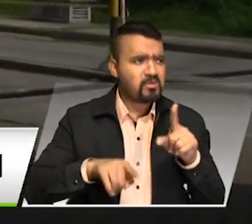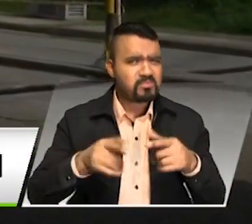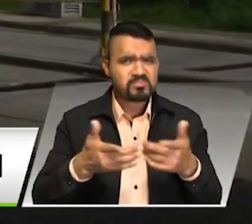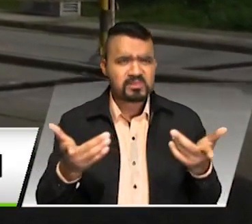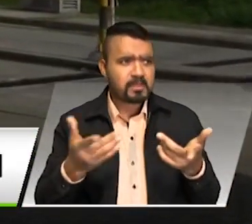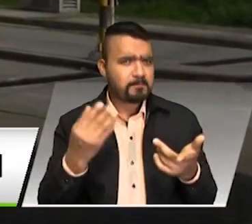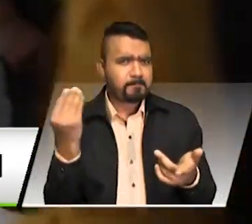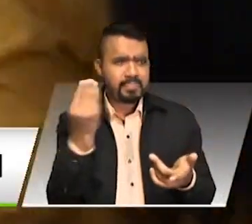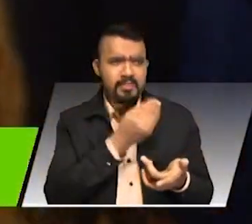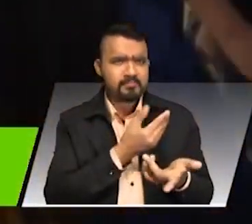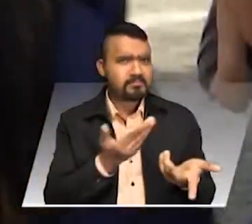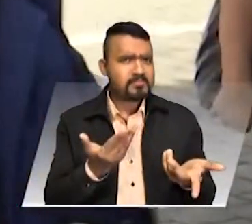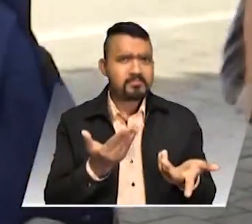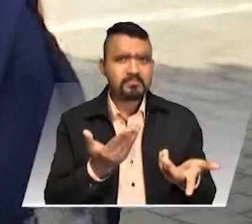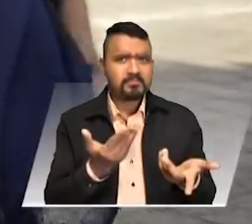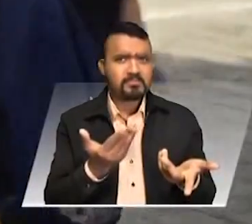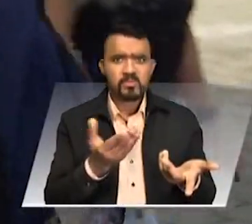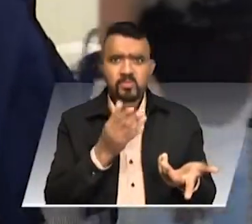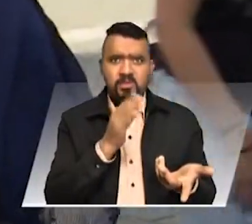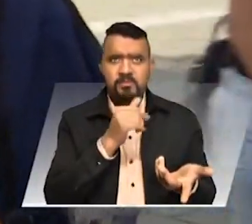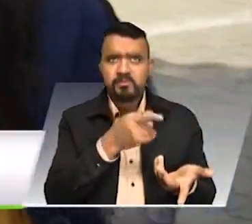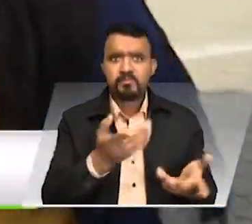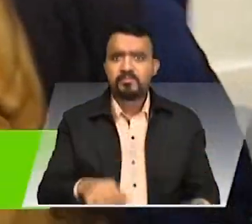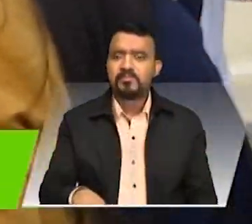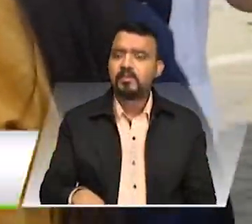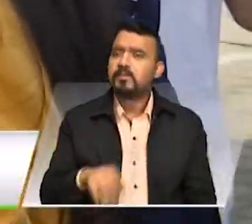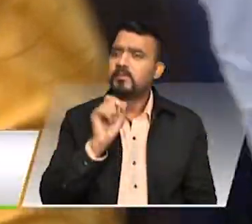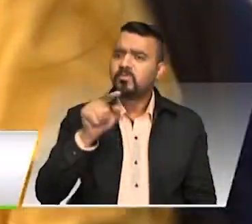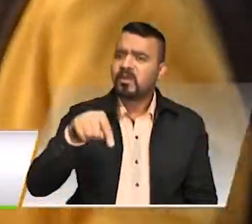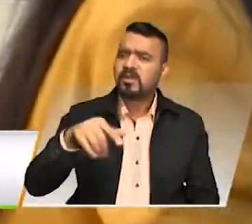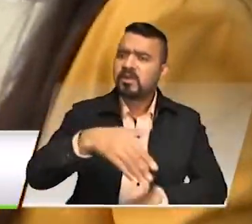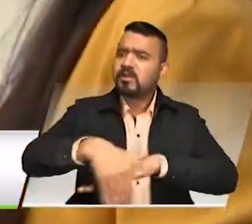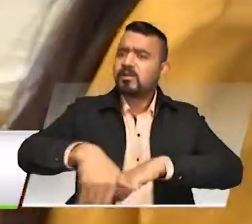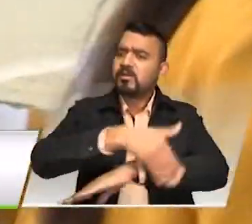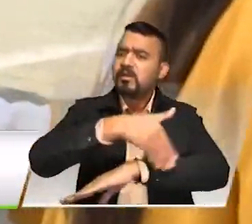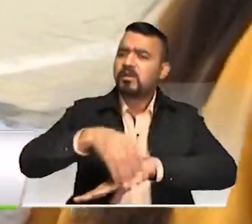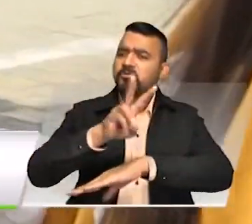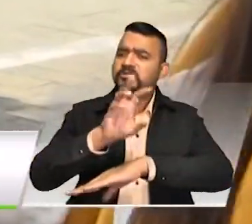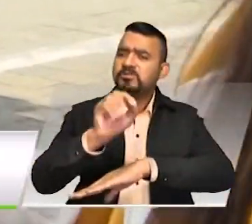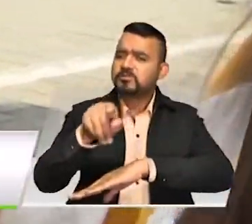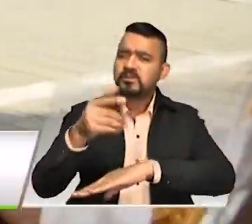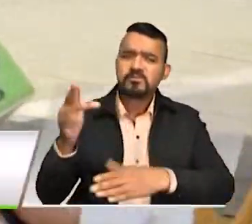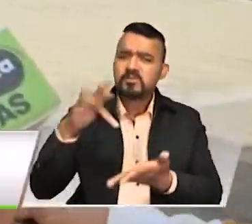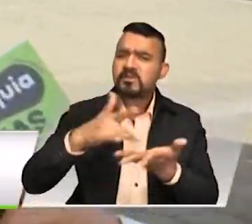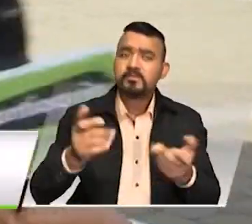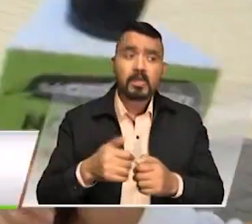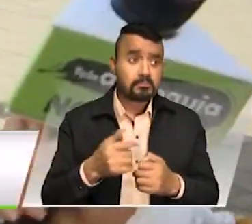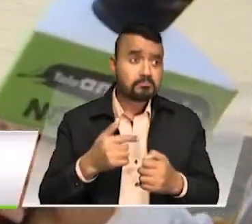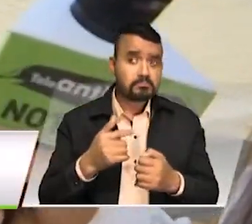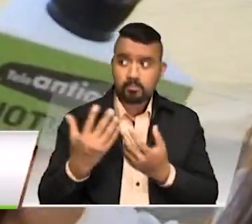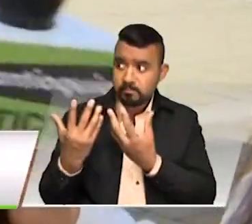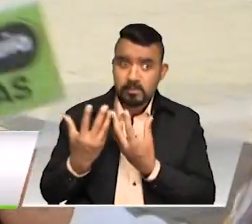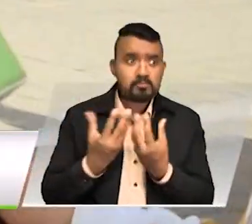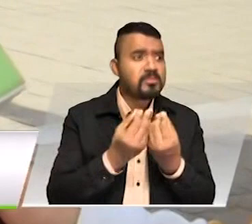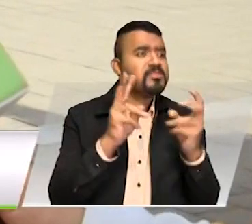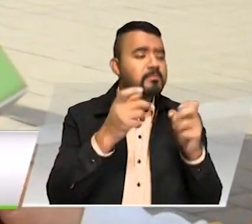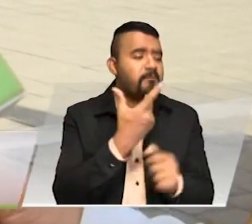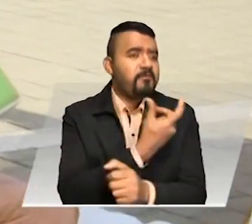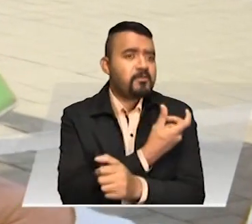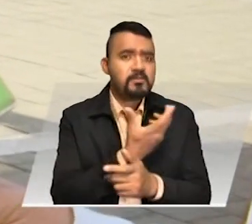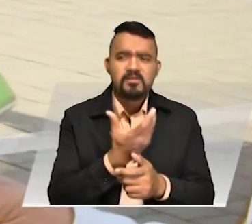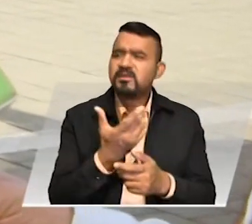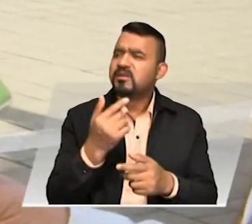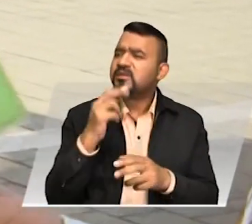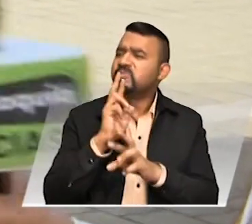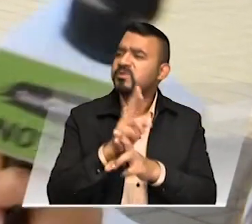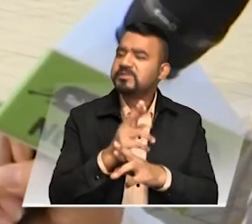grata. Cuénteme el motivo de su visita aquí a Salucol de la 80. Para vacunarnos. ¿Qué le dijeron? Que no